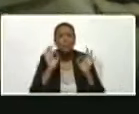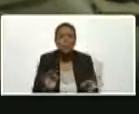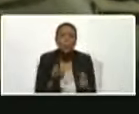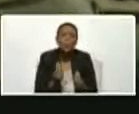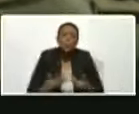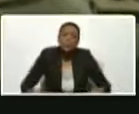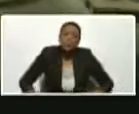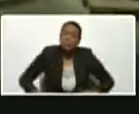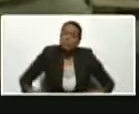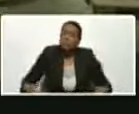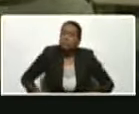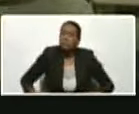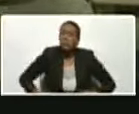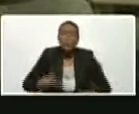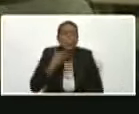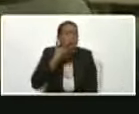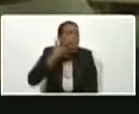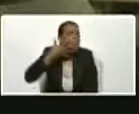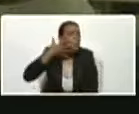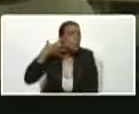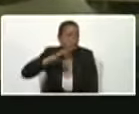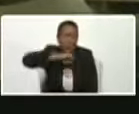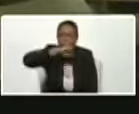parroquial con mucho